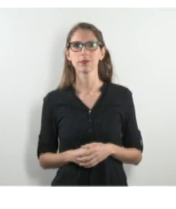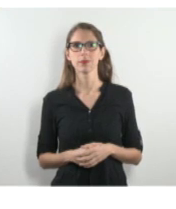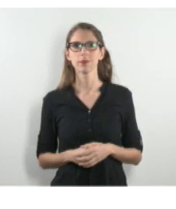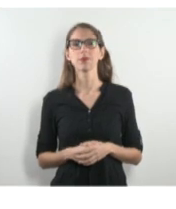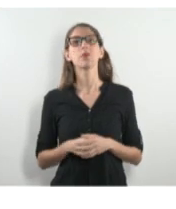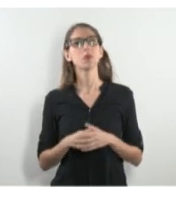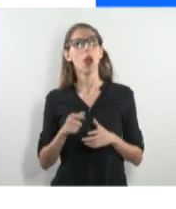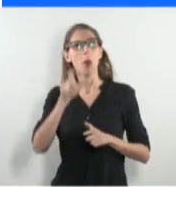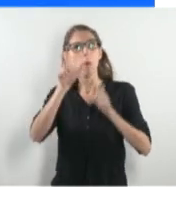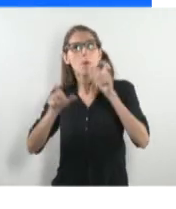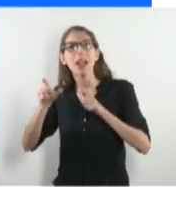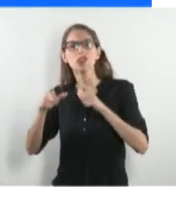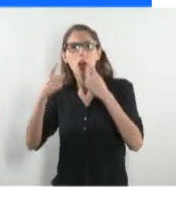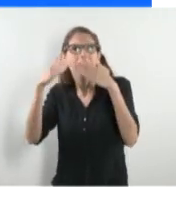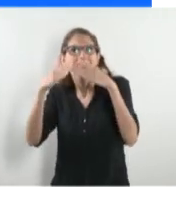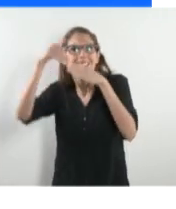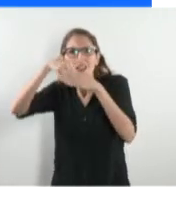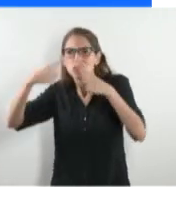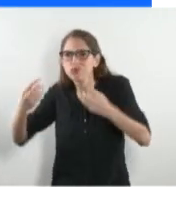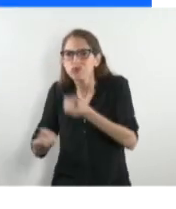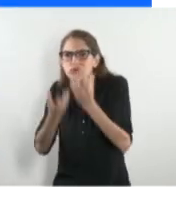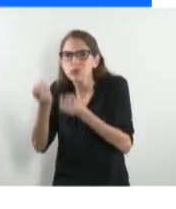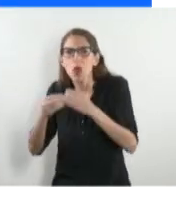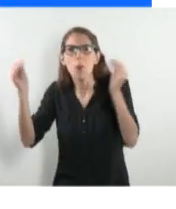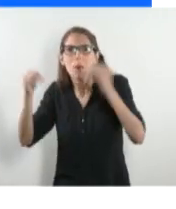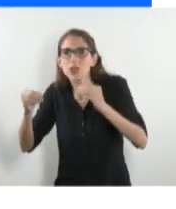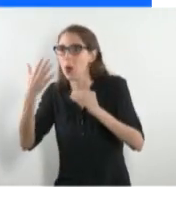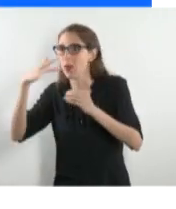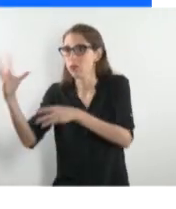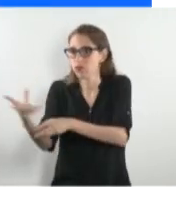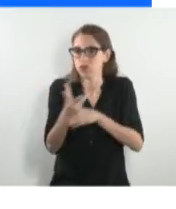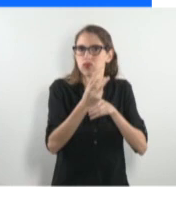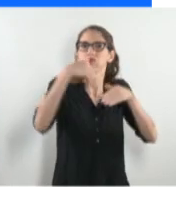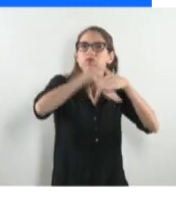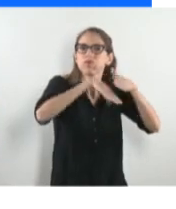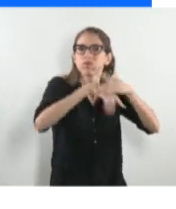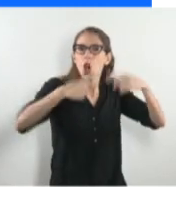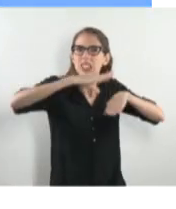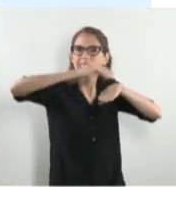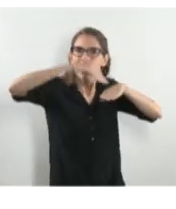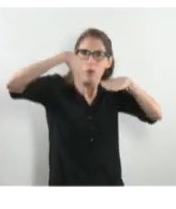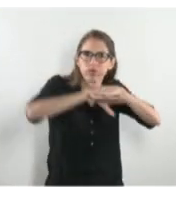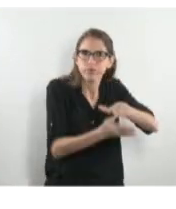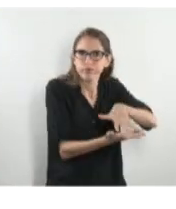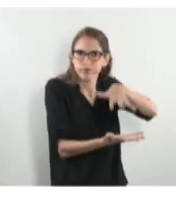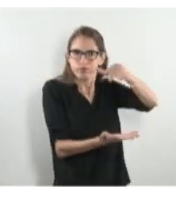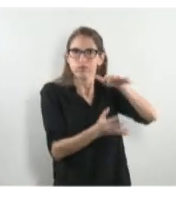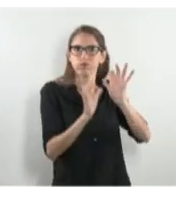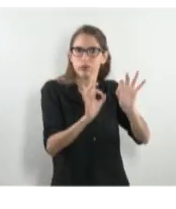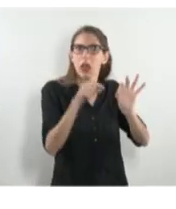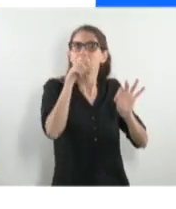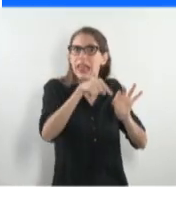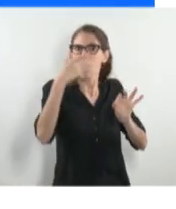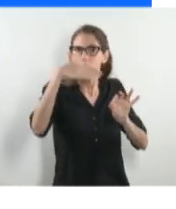Cuando uno genera residuos, esos residuos que van a parar a un relleno sanitario generan después, en la